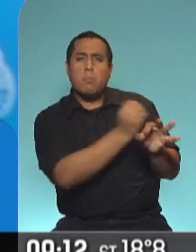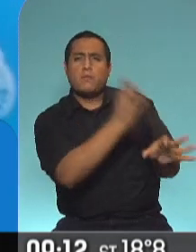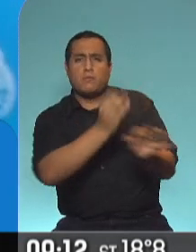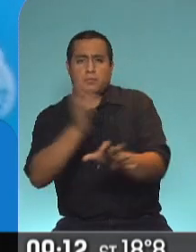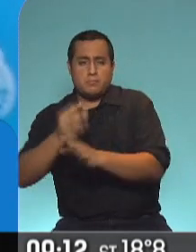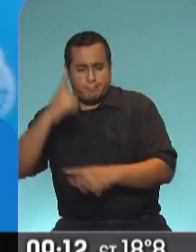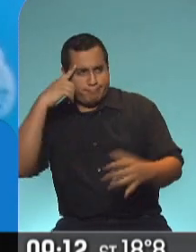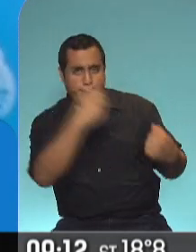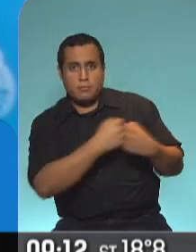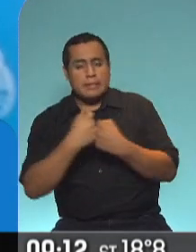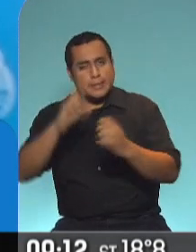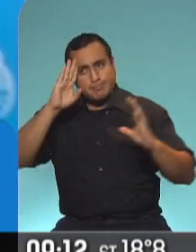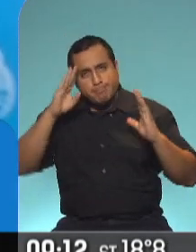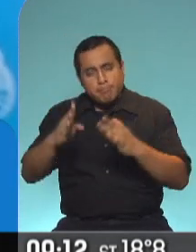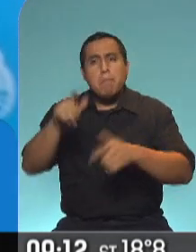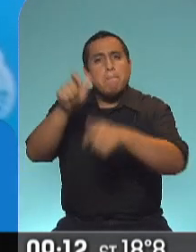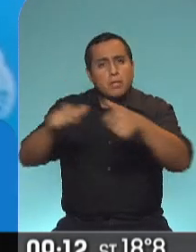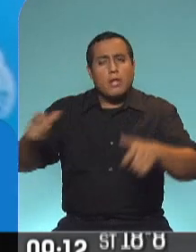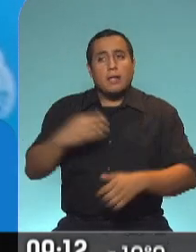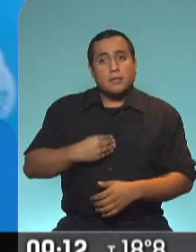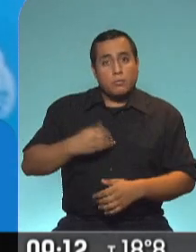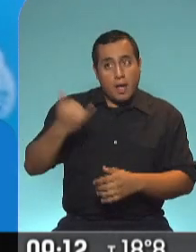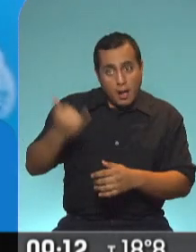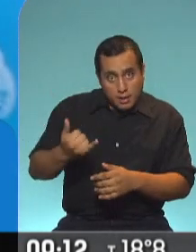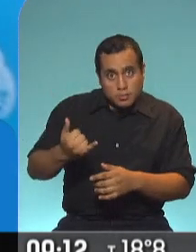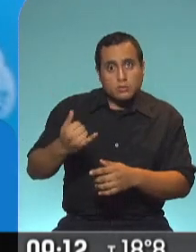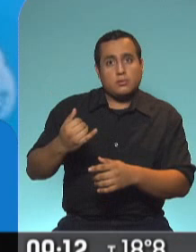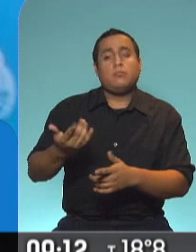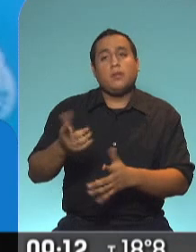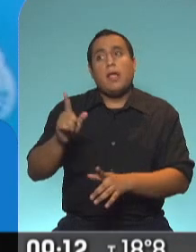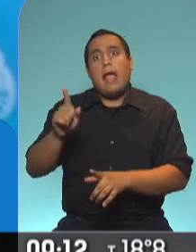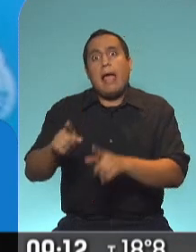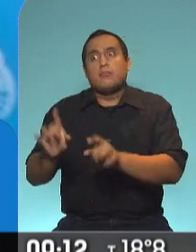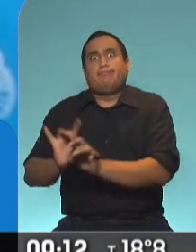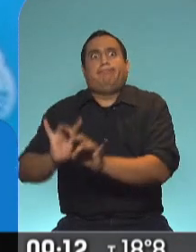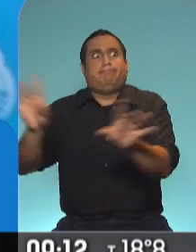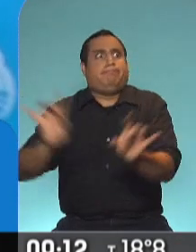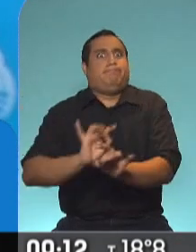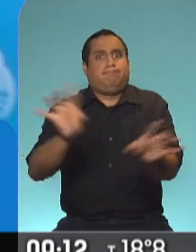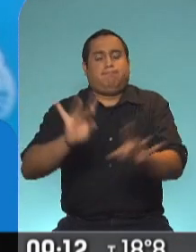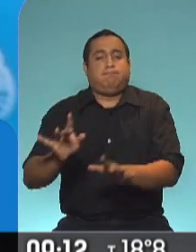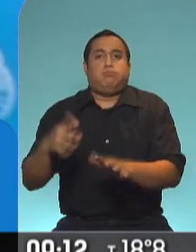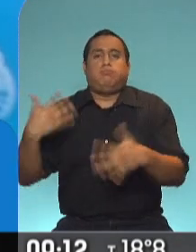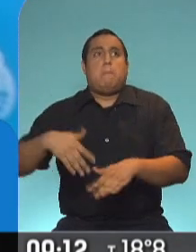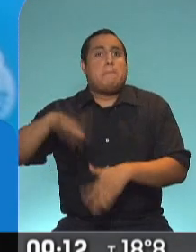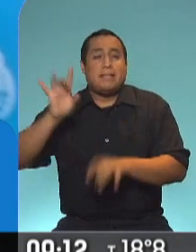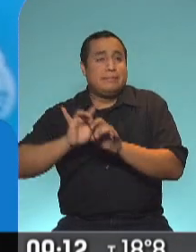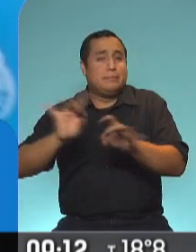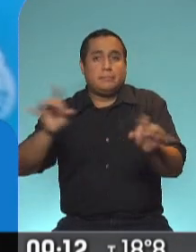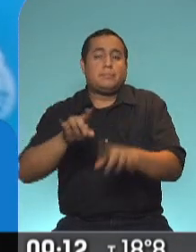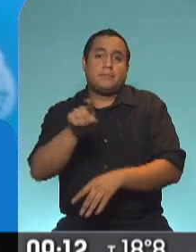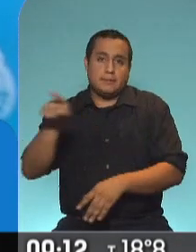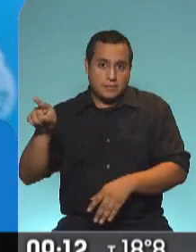focalizarnos en identificar personas sintomáticas que son las que tienen la tasa de transmisión más importante para